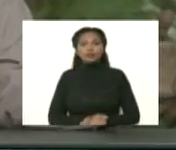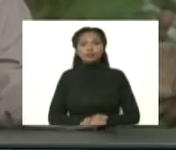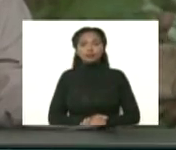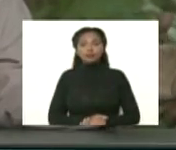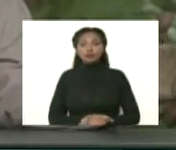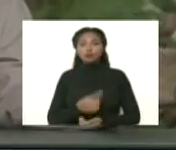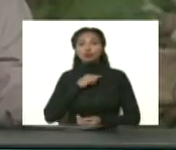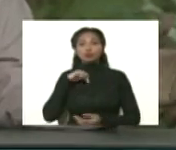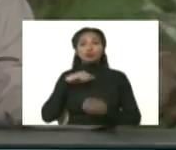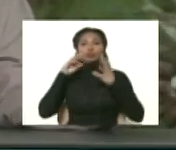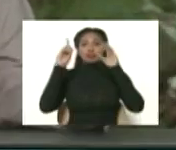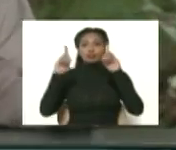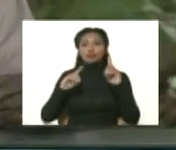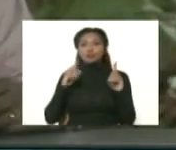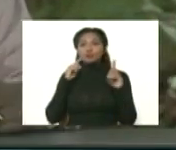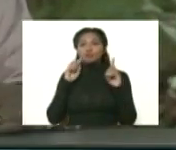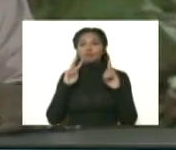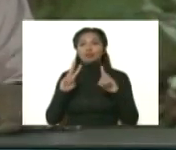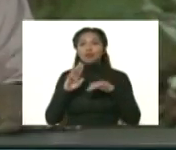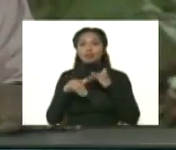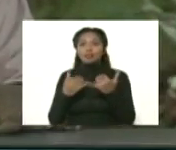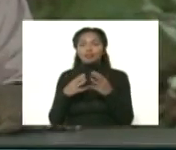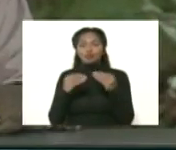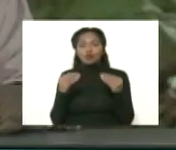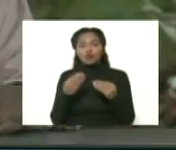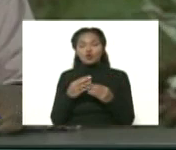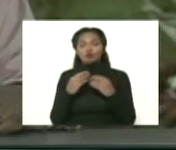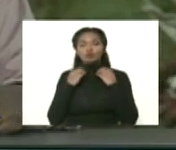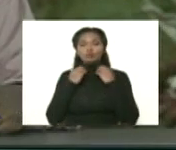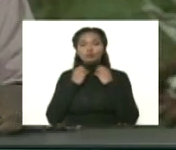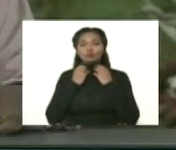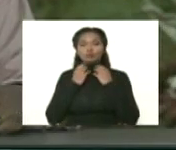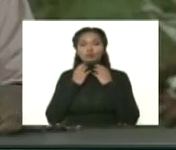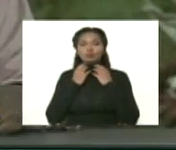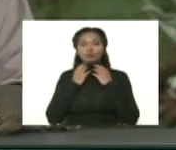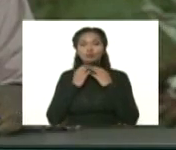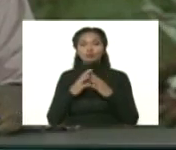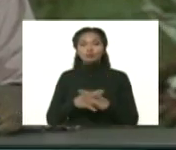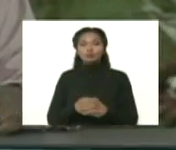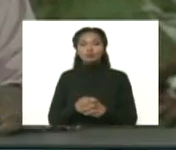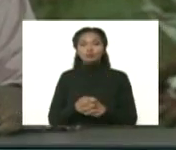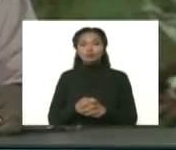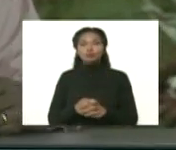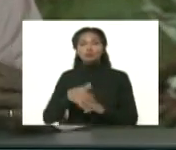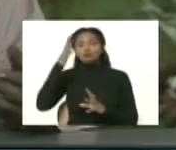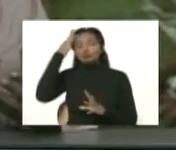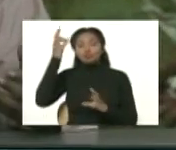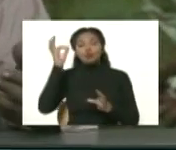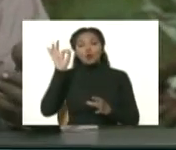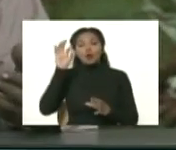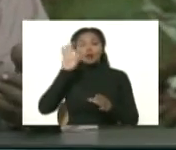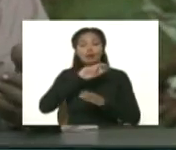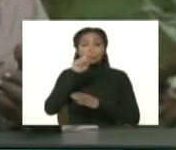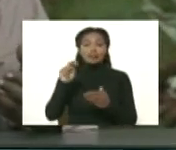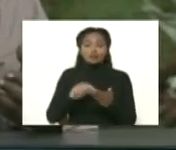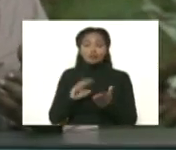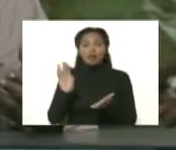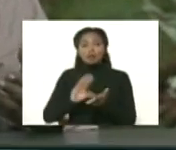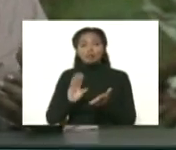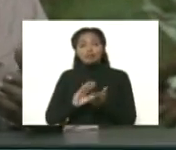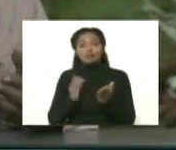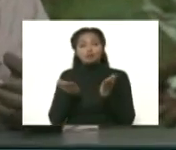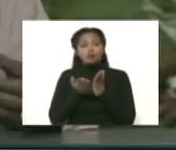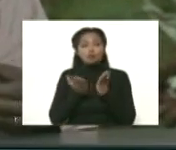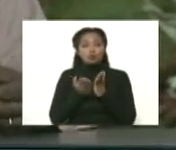le hemos decidido que ella esté al frente de ese Consejo Nacional. Nosotros tenemos el Centro de